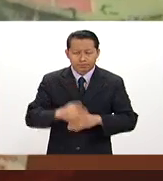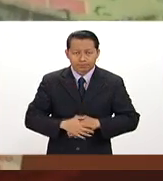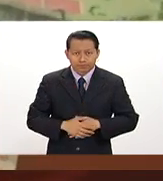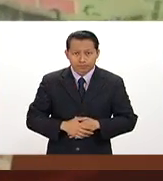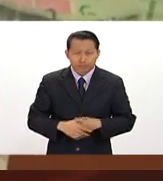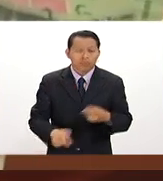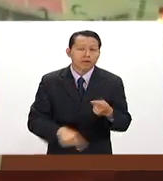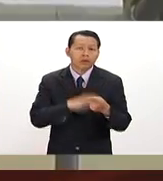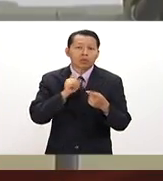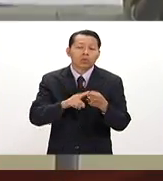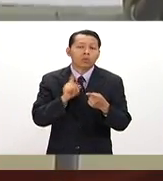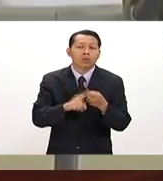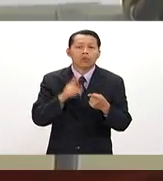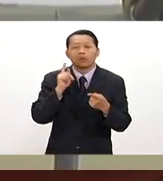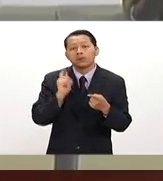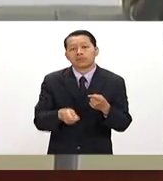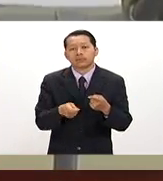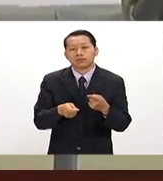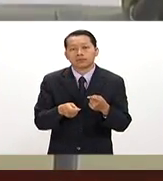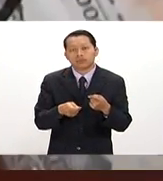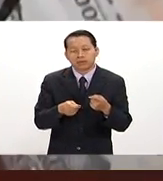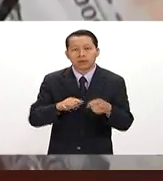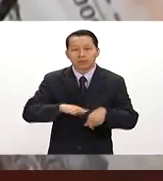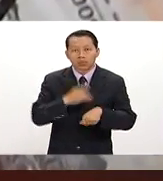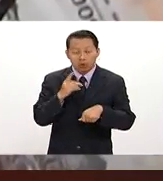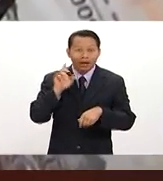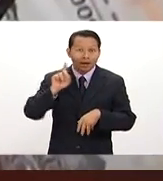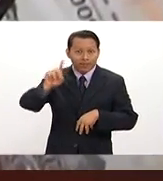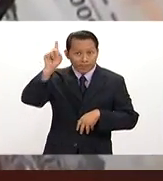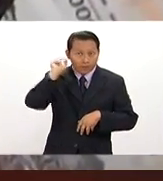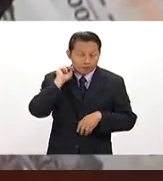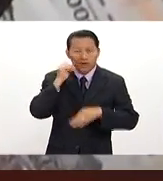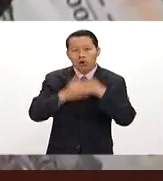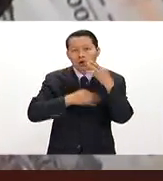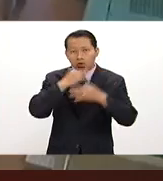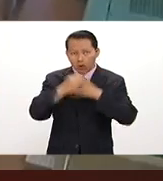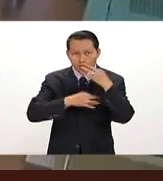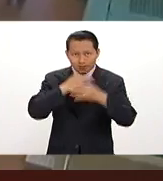De una parte, bueno, la noticia del domingo